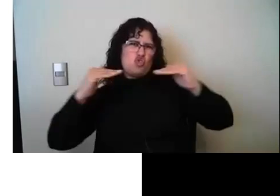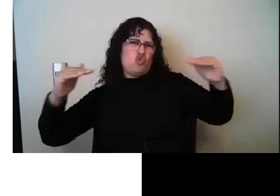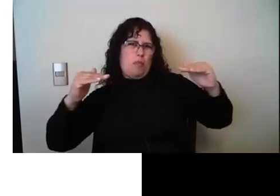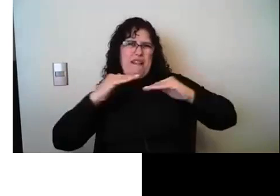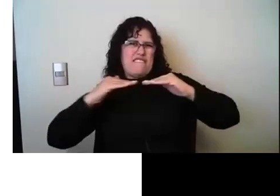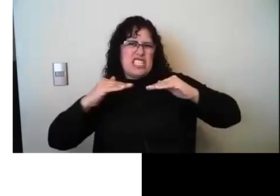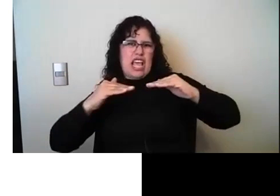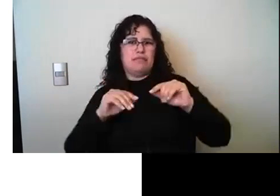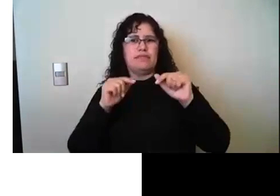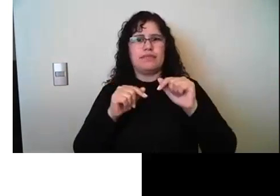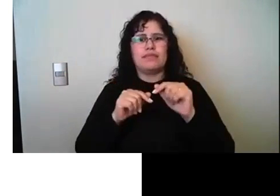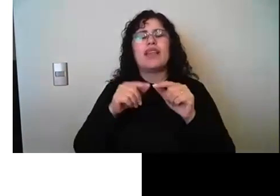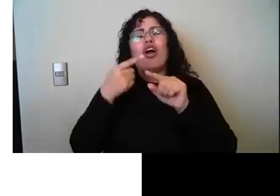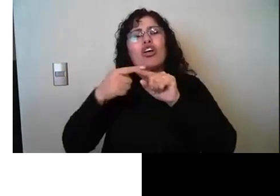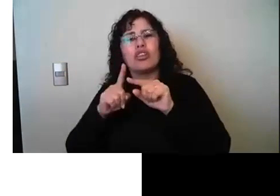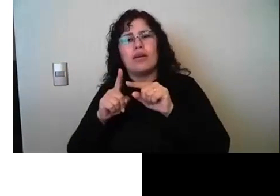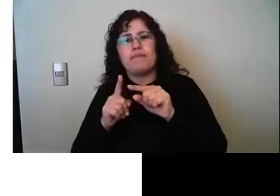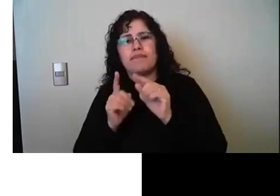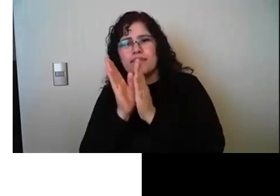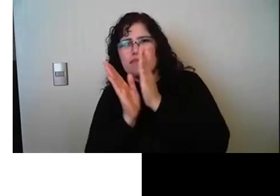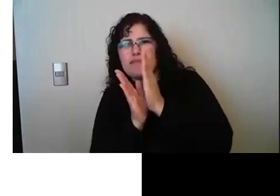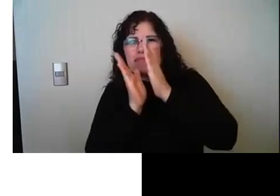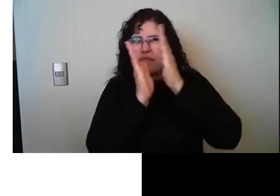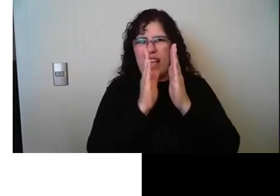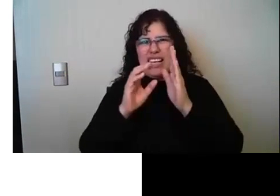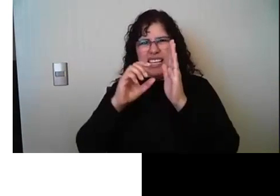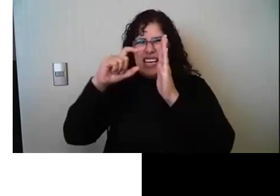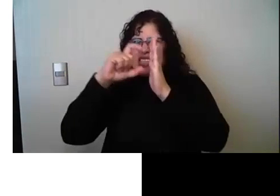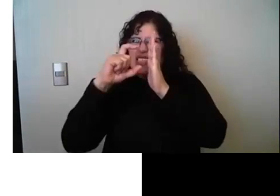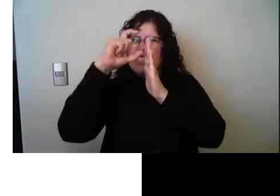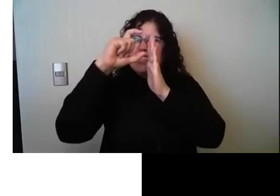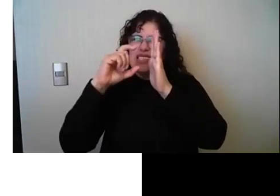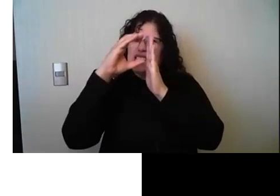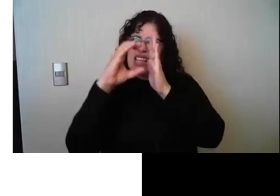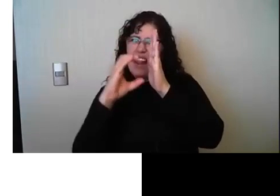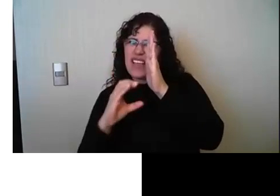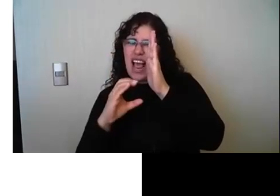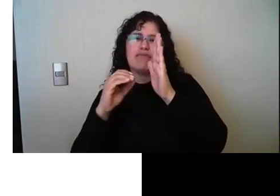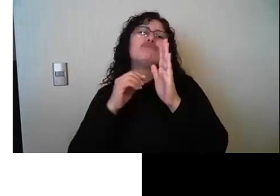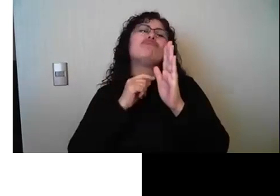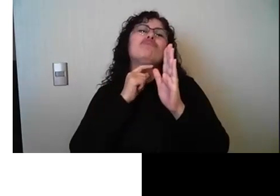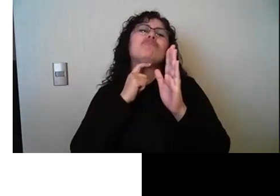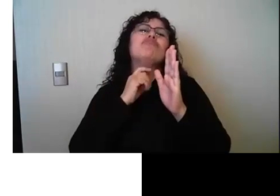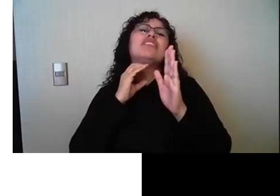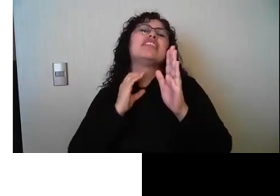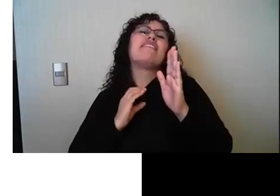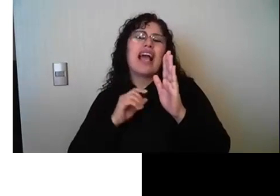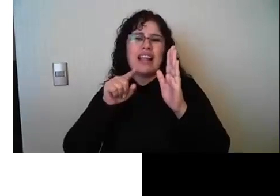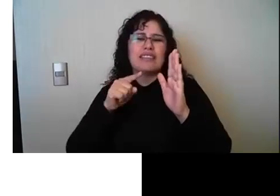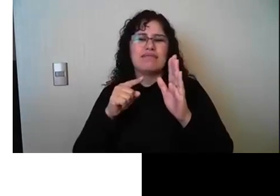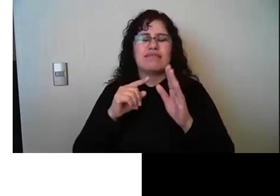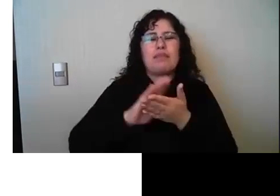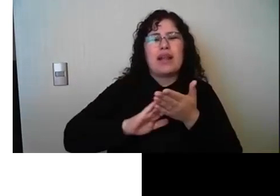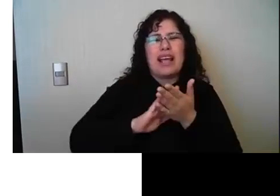y las cervicales son laterales. ¿Ya? Esto es importante en la clínica, pues un daño a